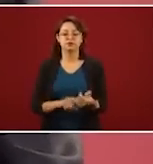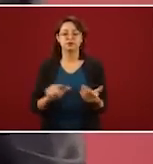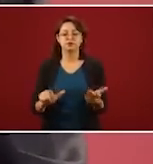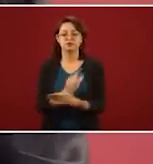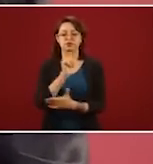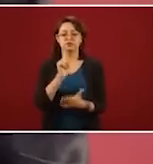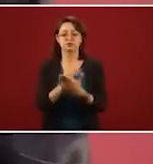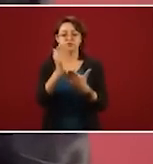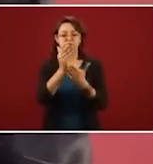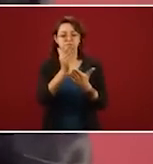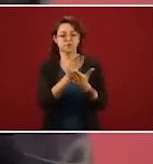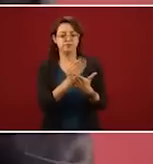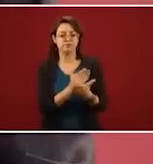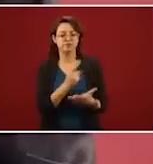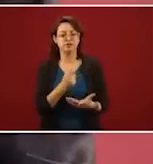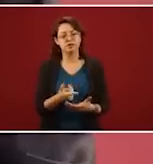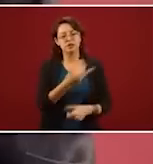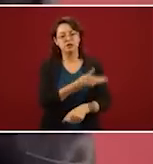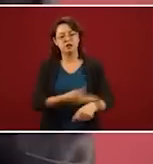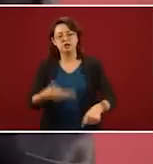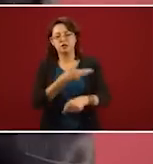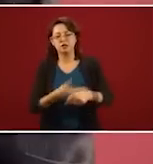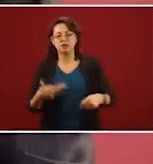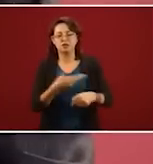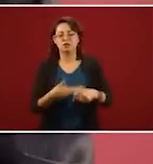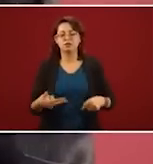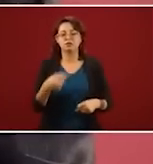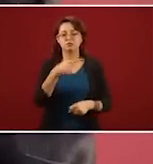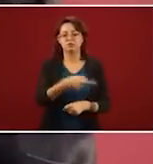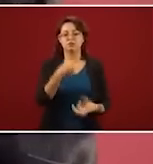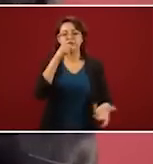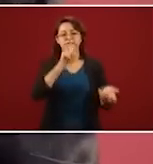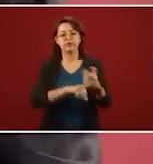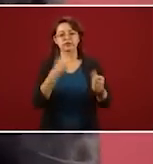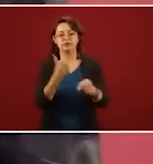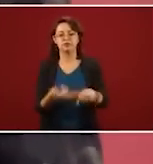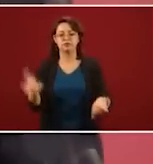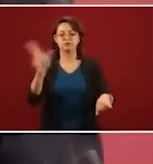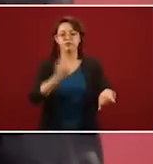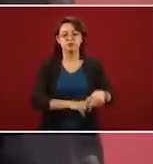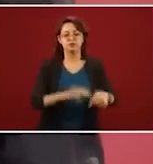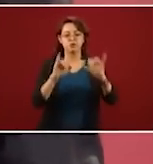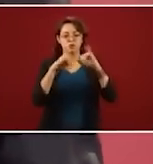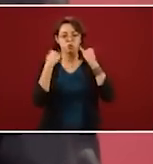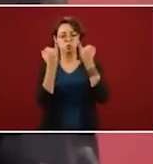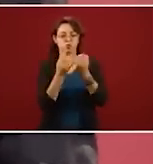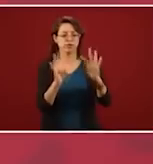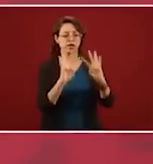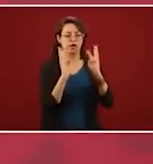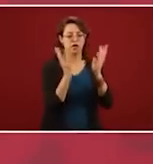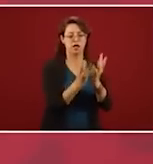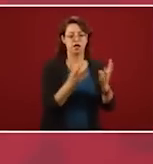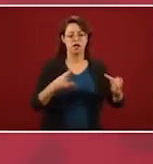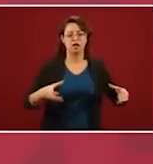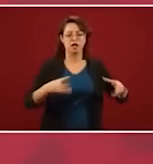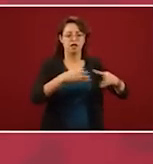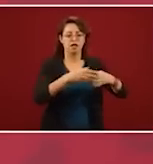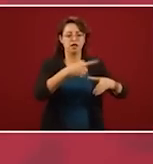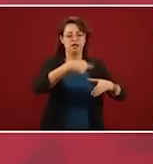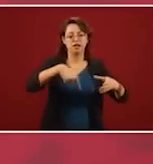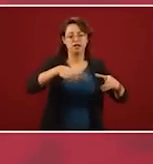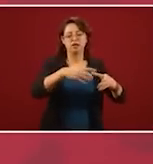una especie de junta de gobierno que vienen de tiempo atrás, en donde